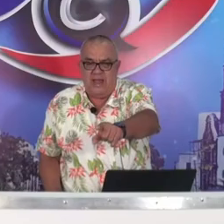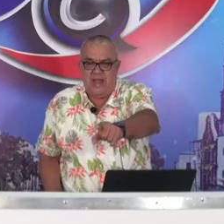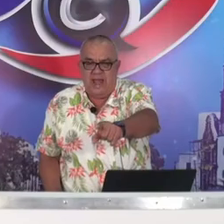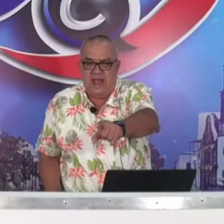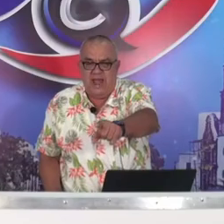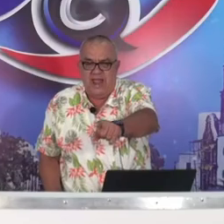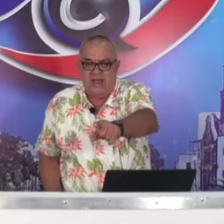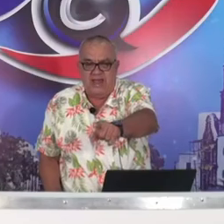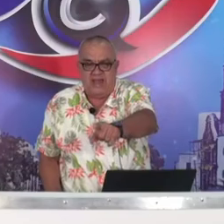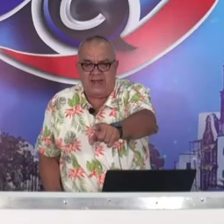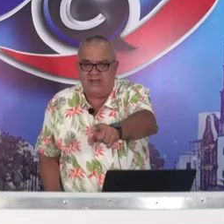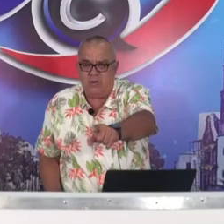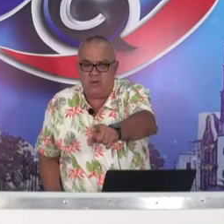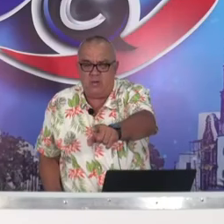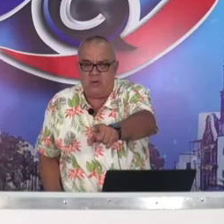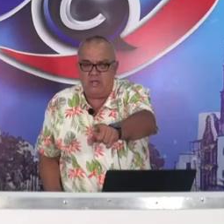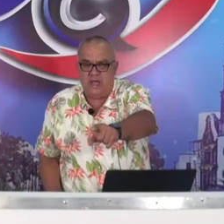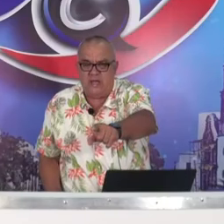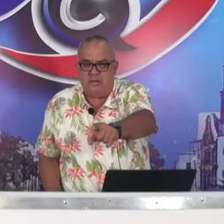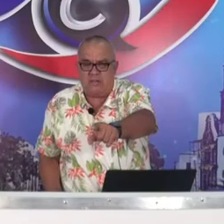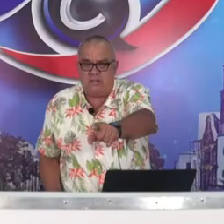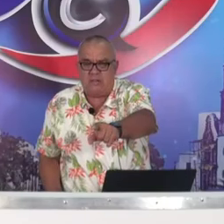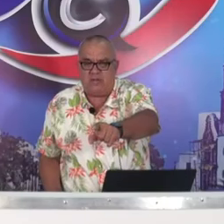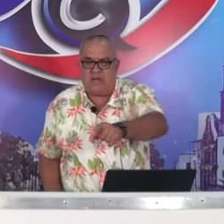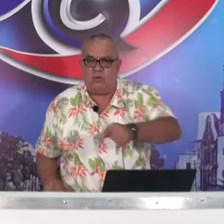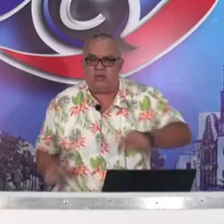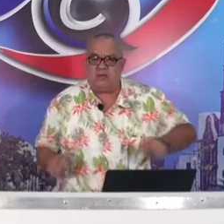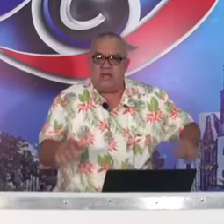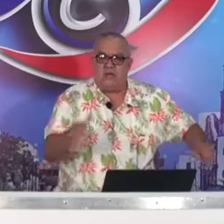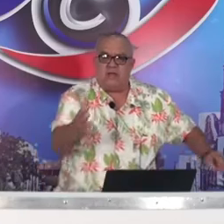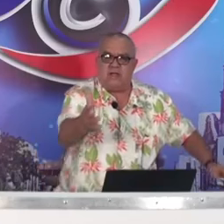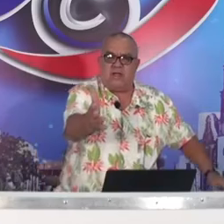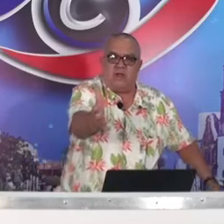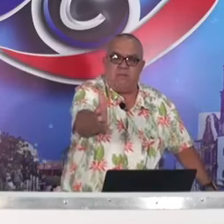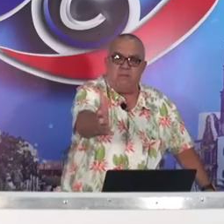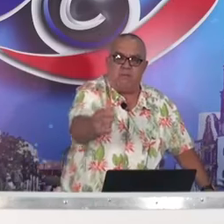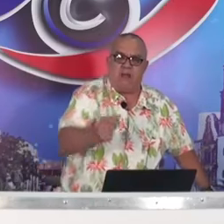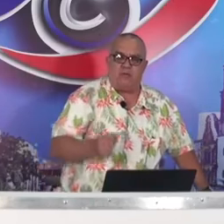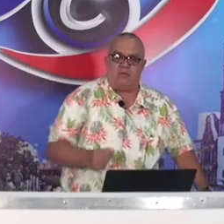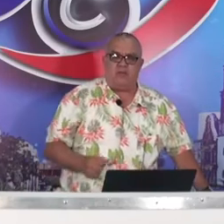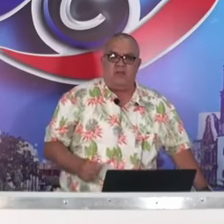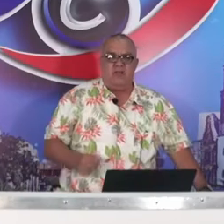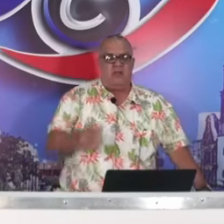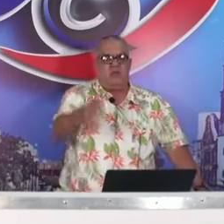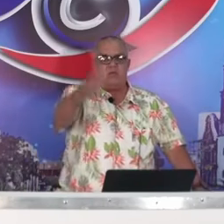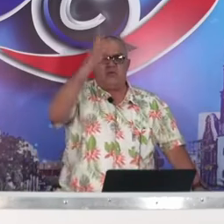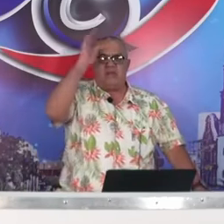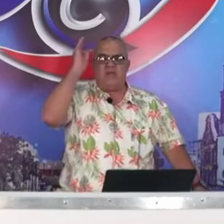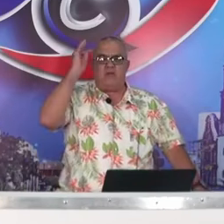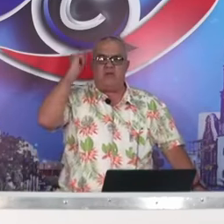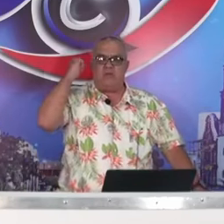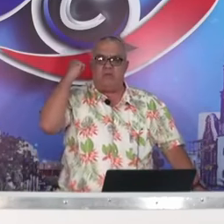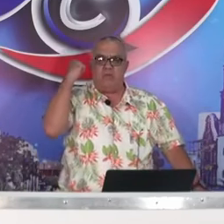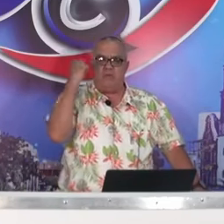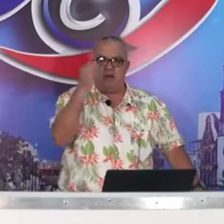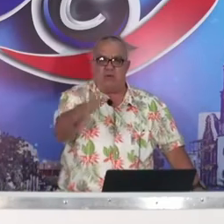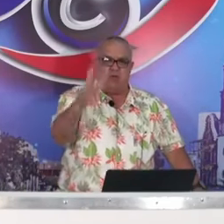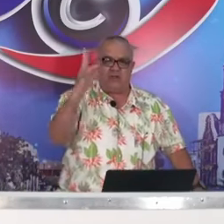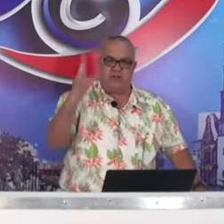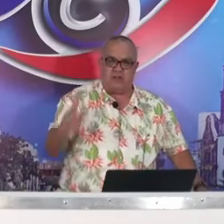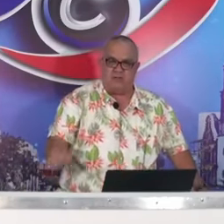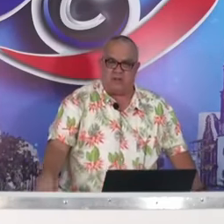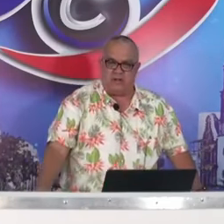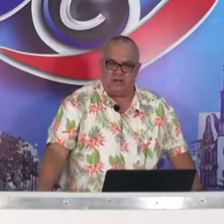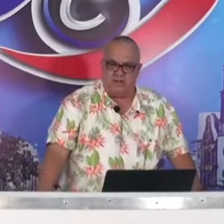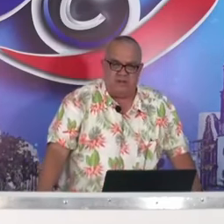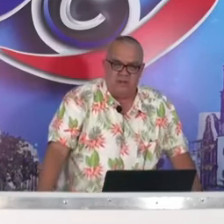ciudadanía. Casi el último día de la administración de Ricardo, 171,000 pesos. Son unos cínicos, unos